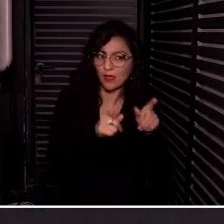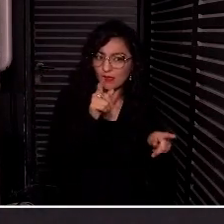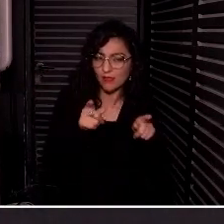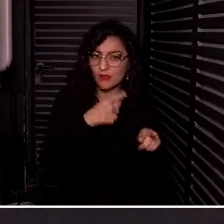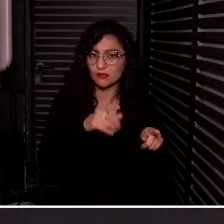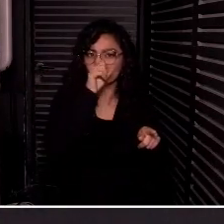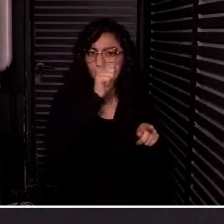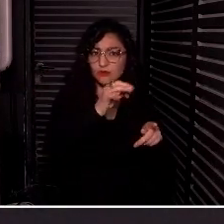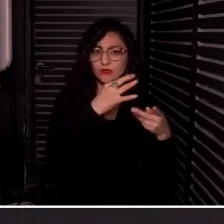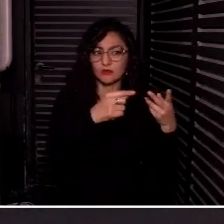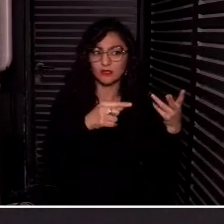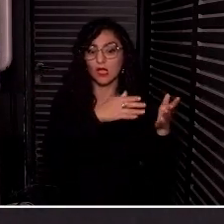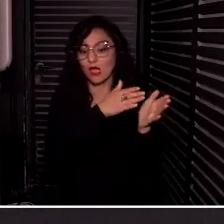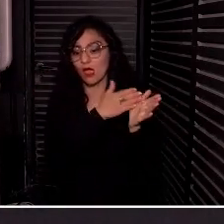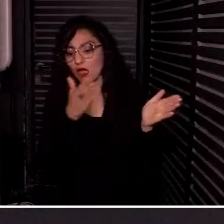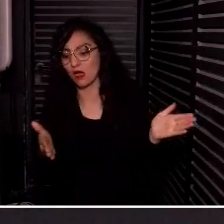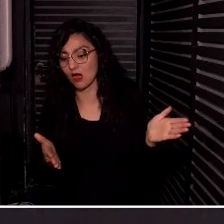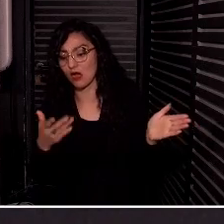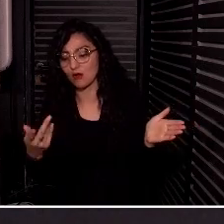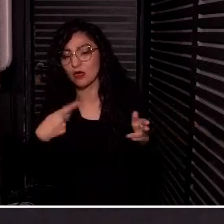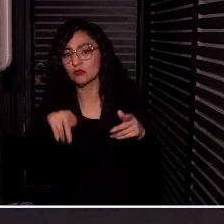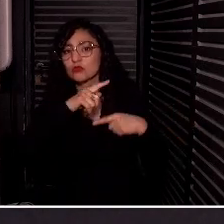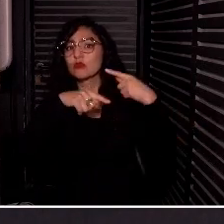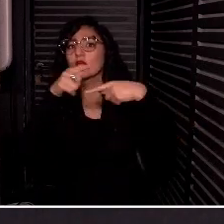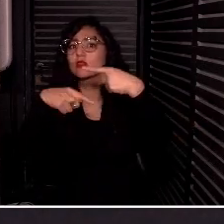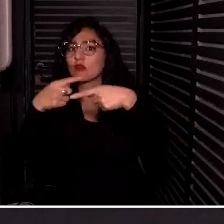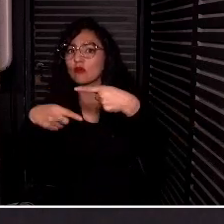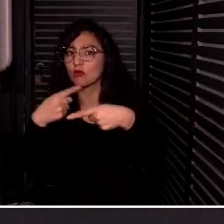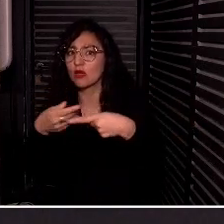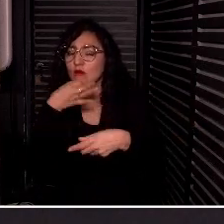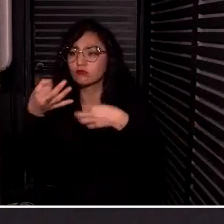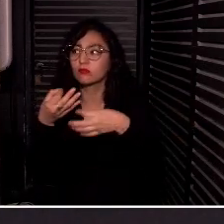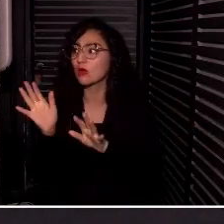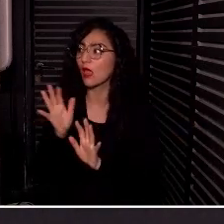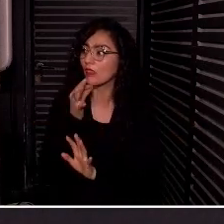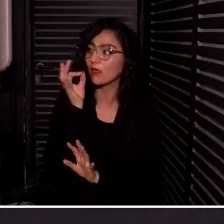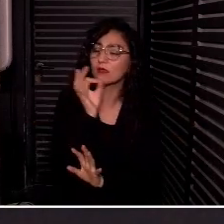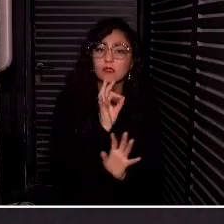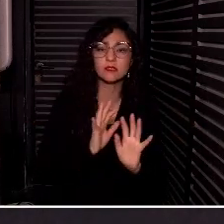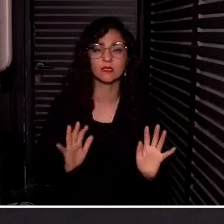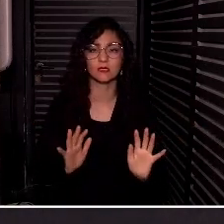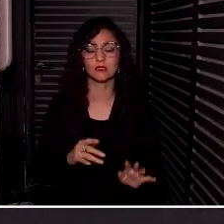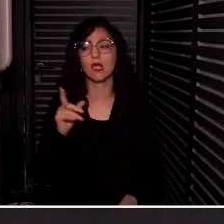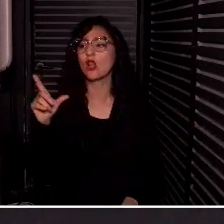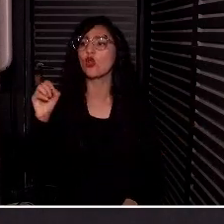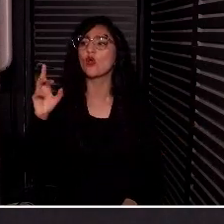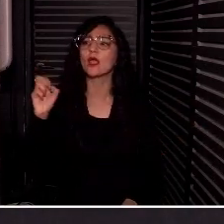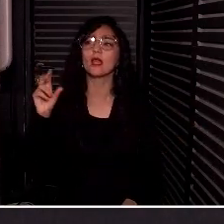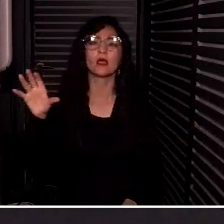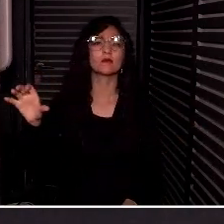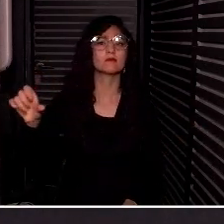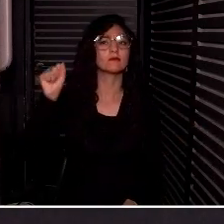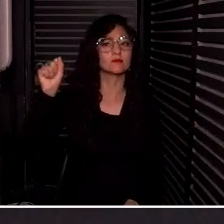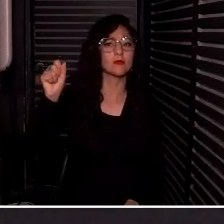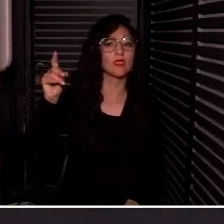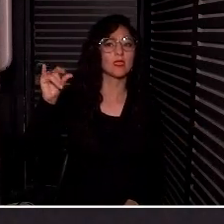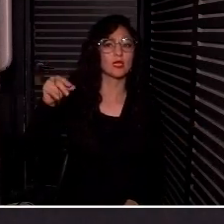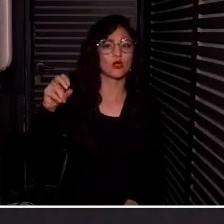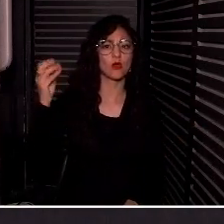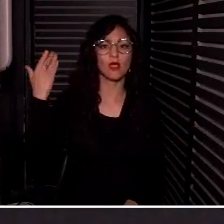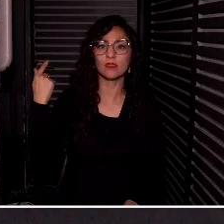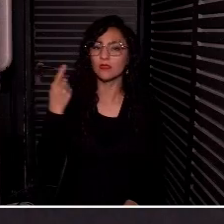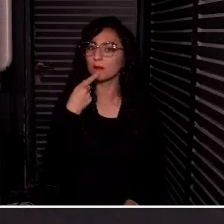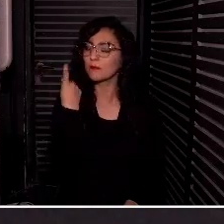partir de esa dictadura también pero bueno quizás Todavía falta otra mesa Lorena Eh quiero retomar la pregunta de Dino respecto